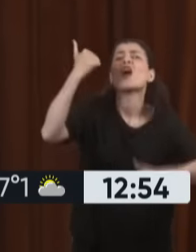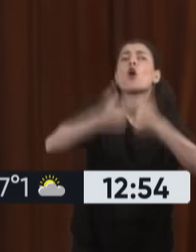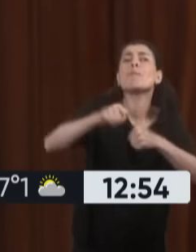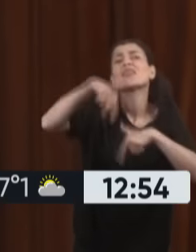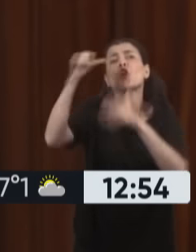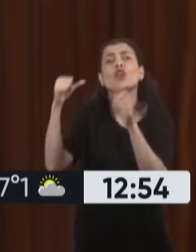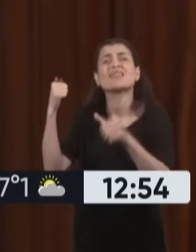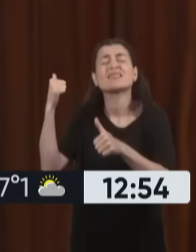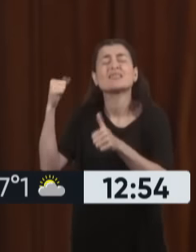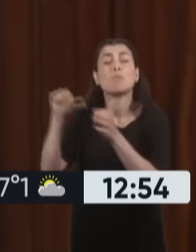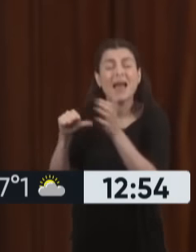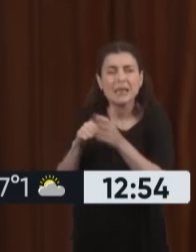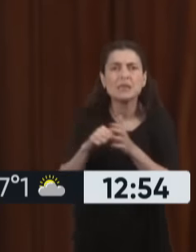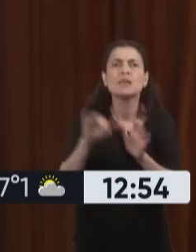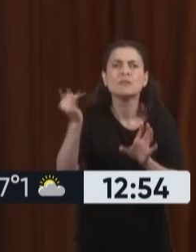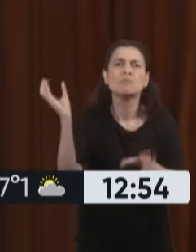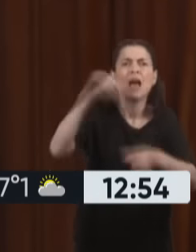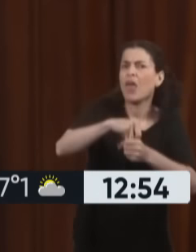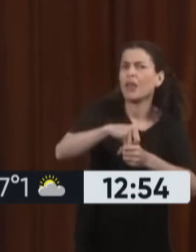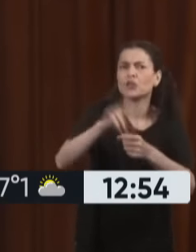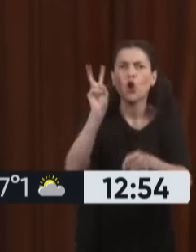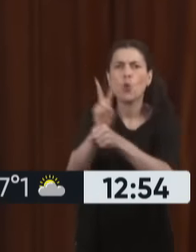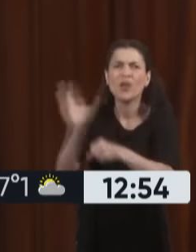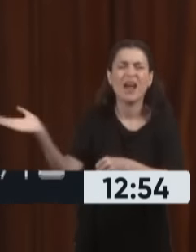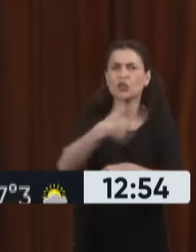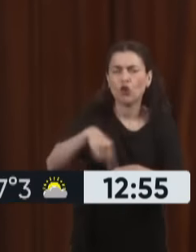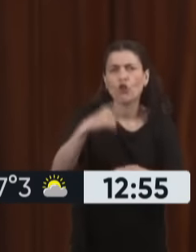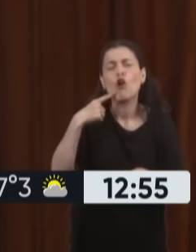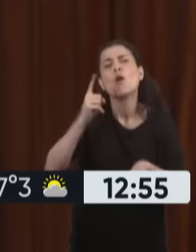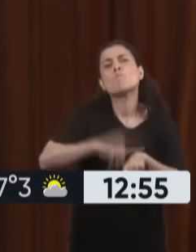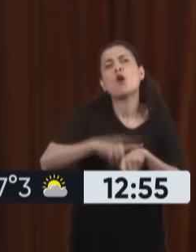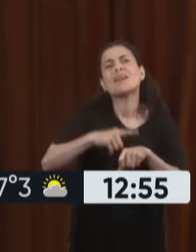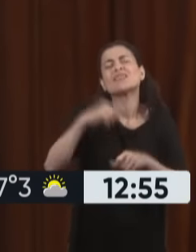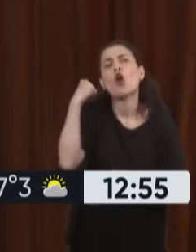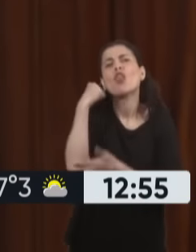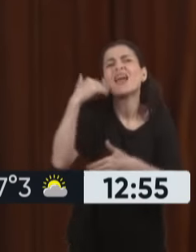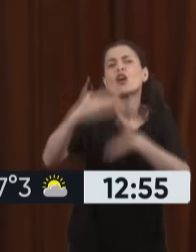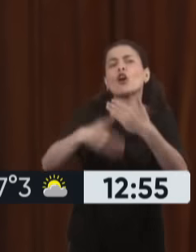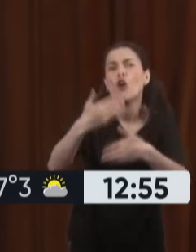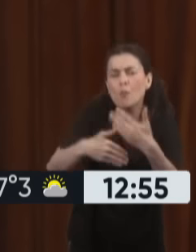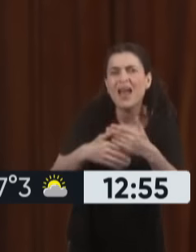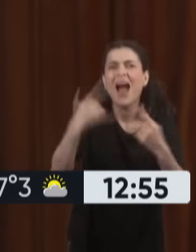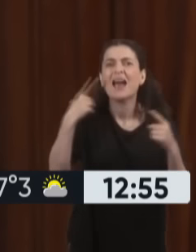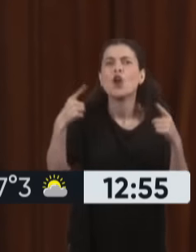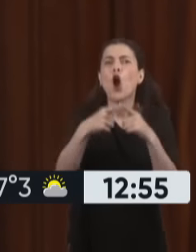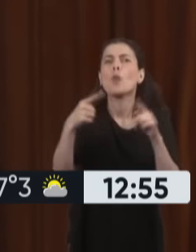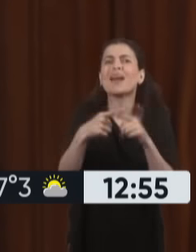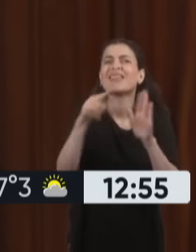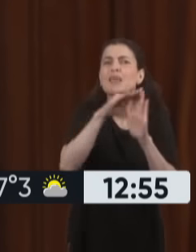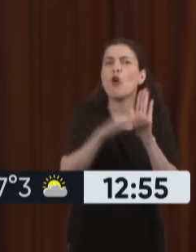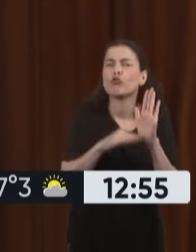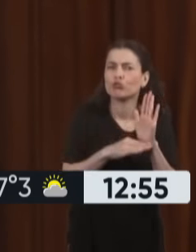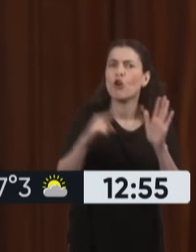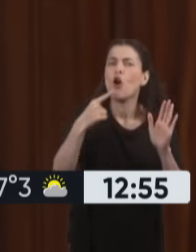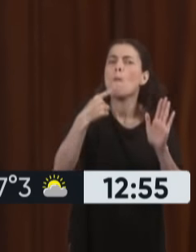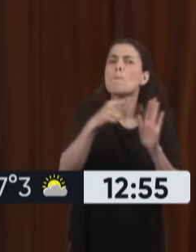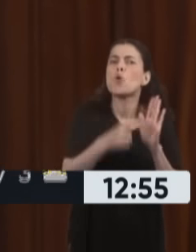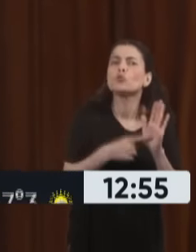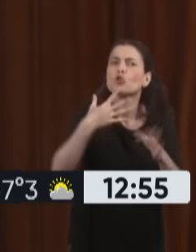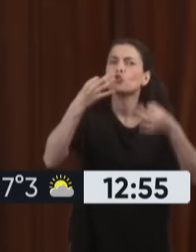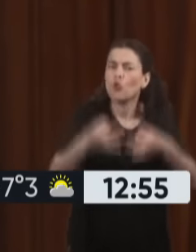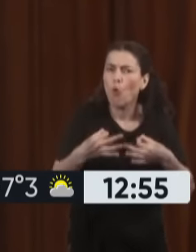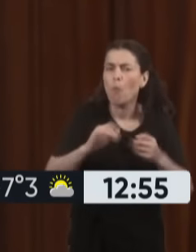digo siempre, nuestro programa económico tiene etapas que están asignadas por el cumplimiento de objetivos y no vamos a apurar los